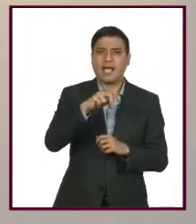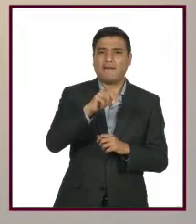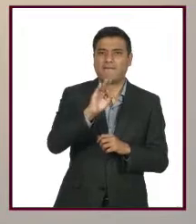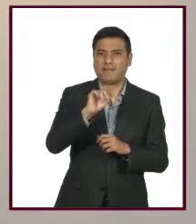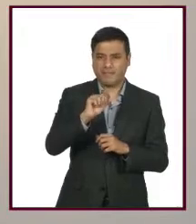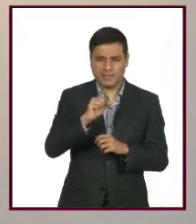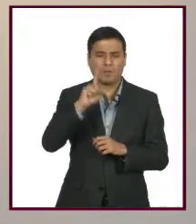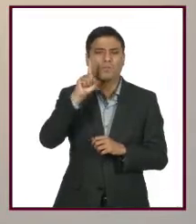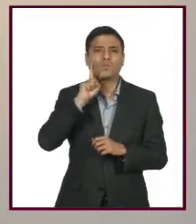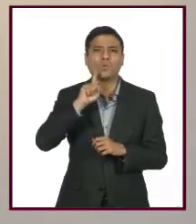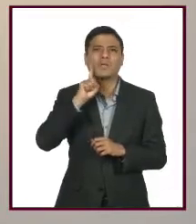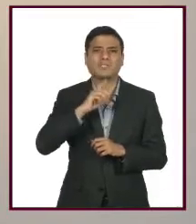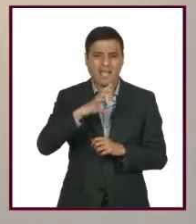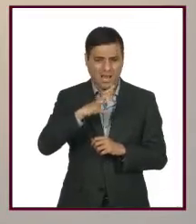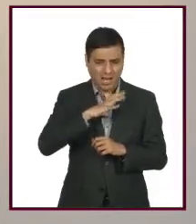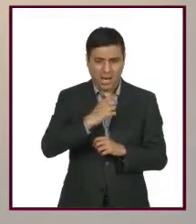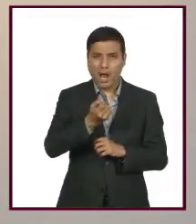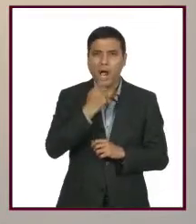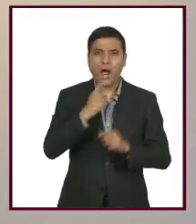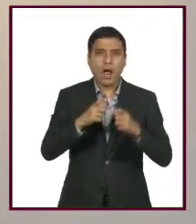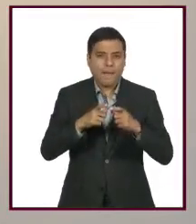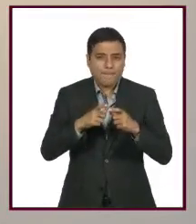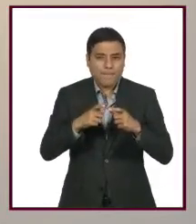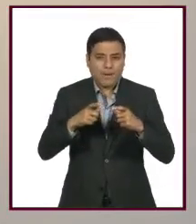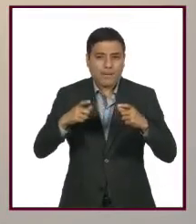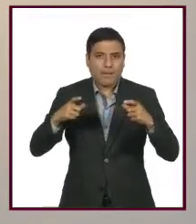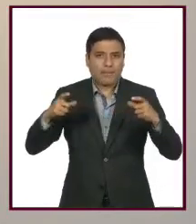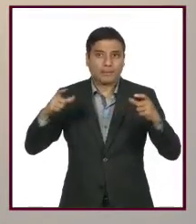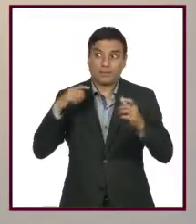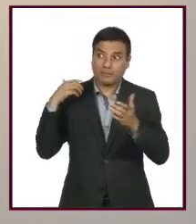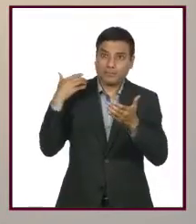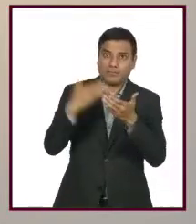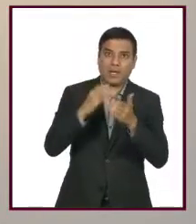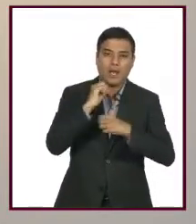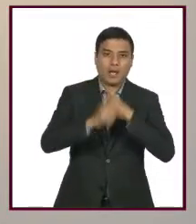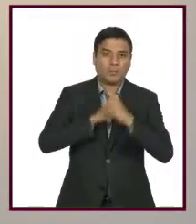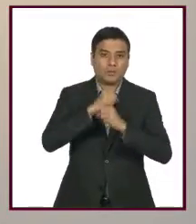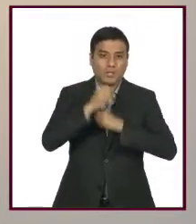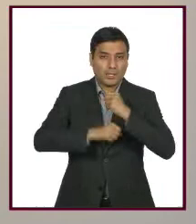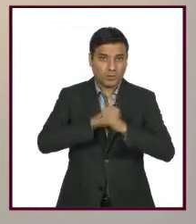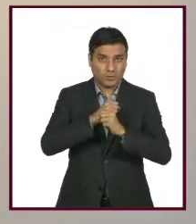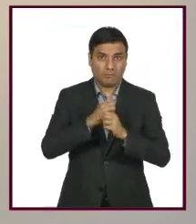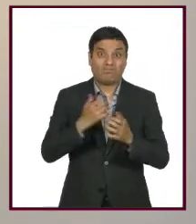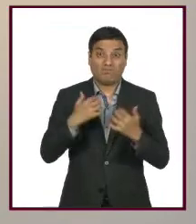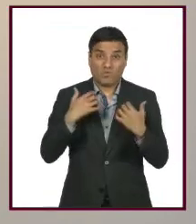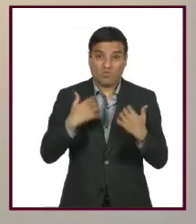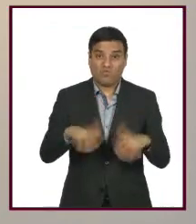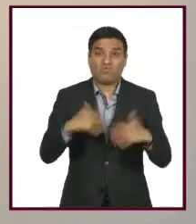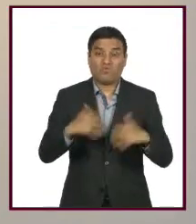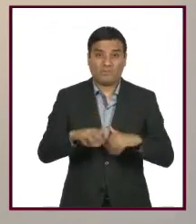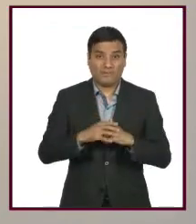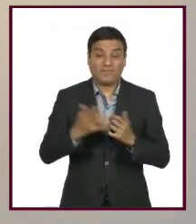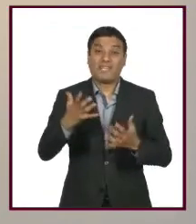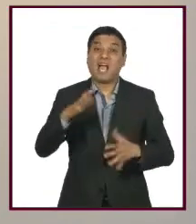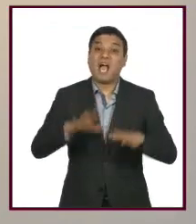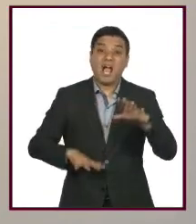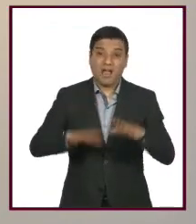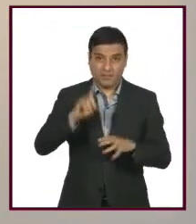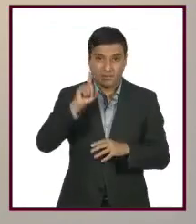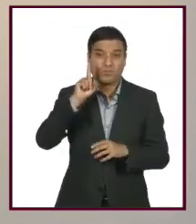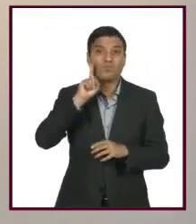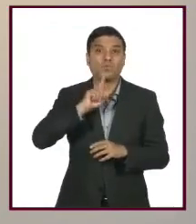las mujeres ha incrementado de forma importante, incluso superando su uso en mujeres que en